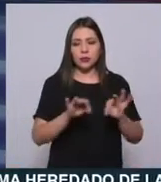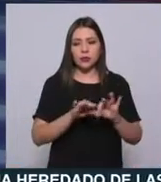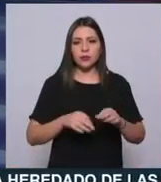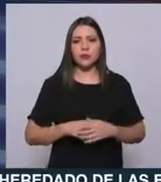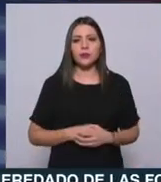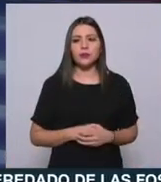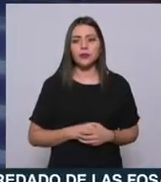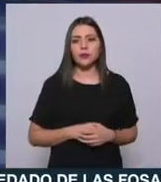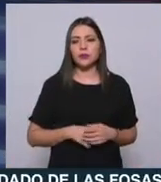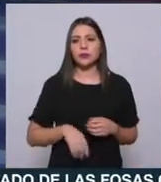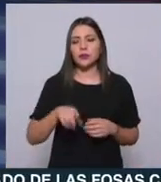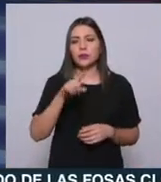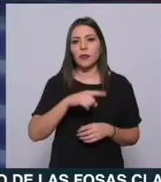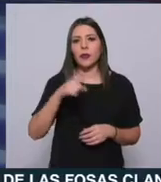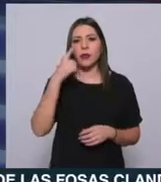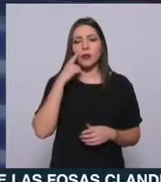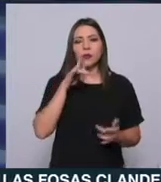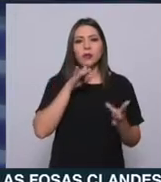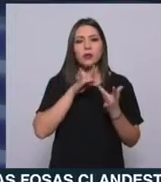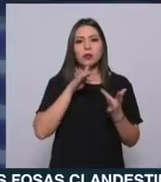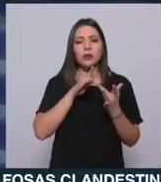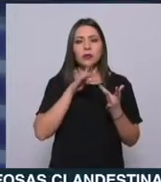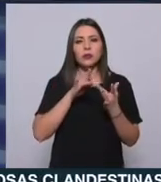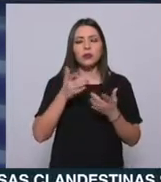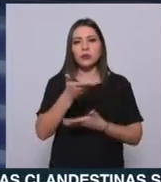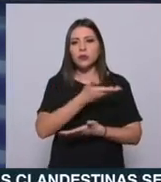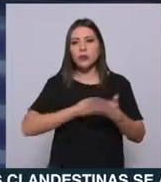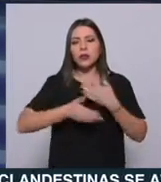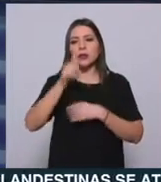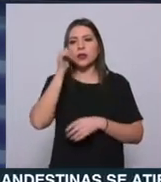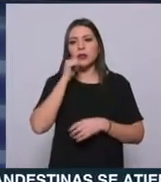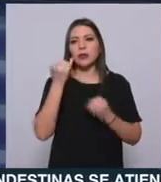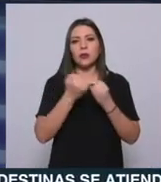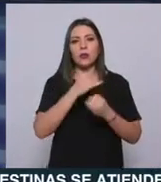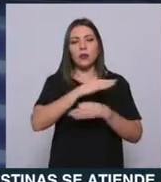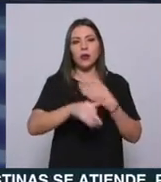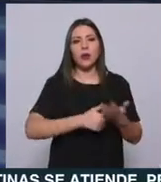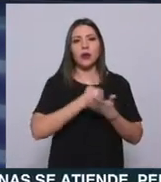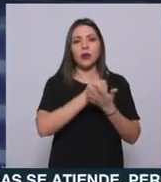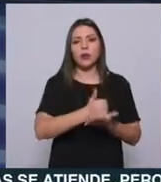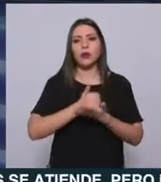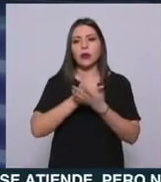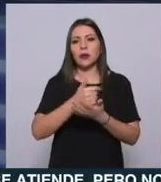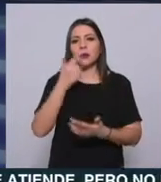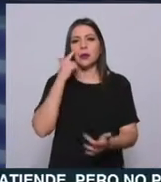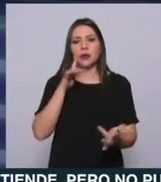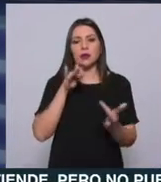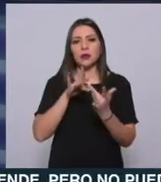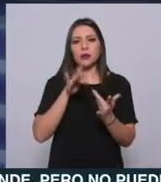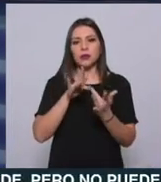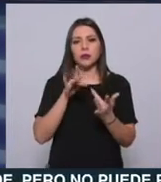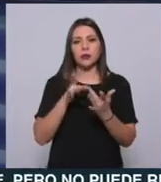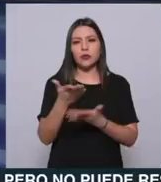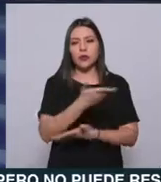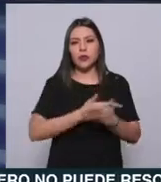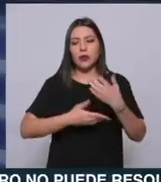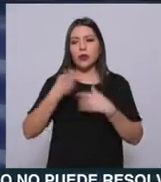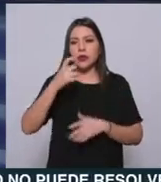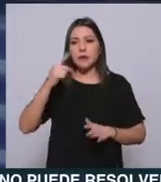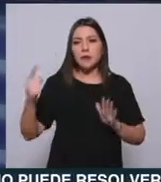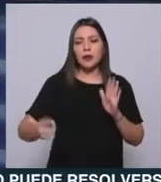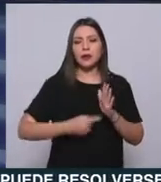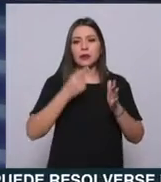los medios de comunicación social, que como ustedes van a estar colaborando, y las redes sociales. Es la primera vez que se hace una